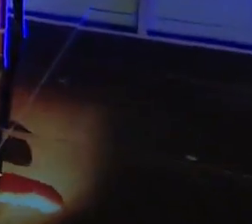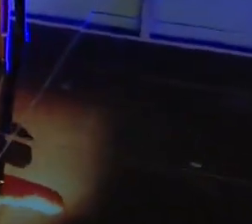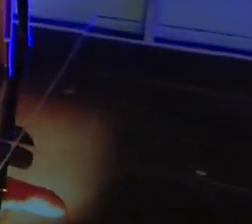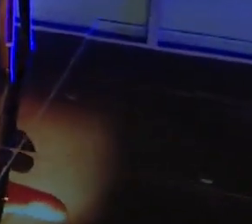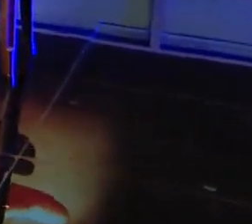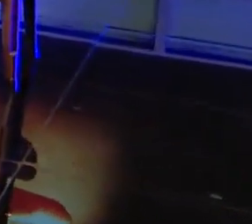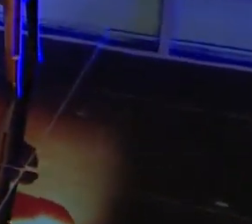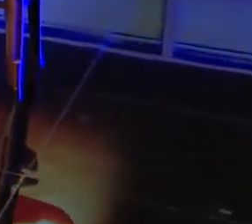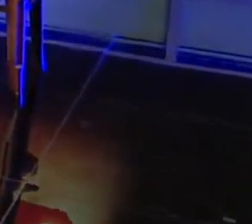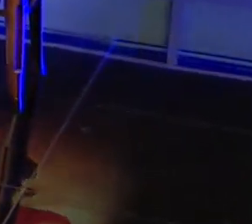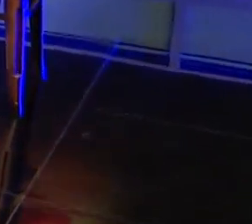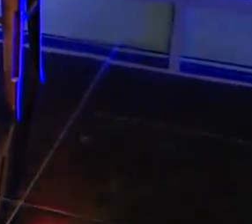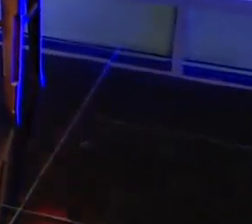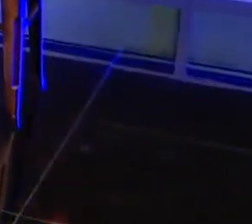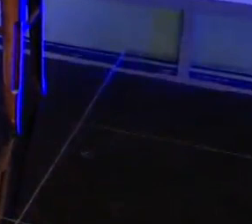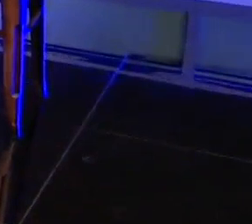amanecer